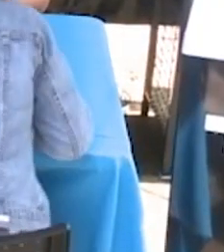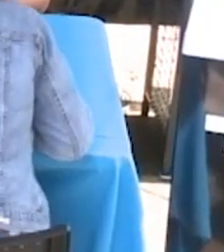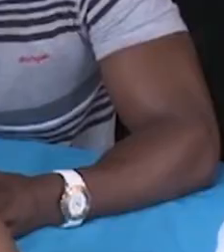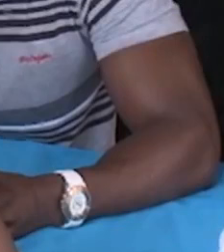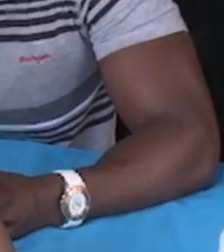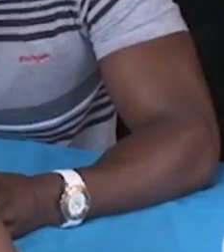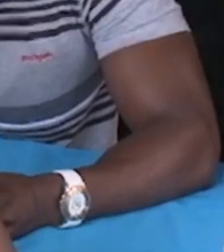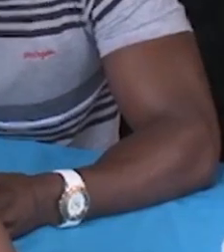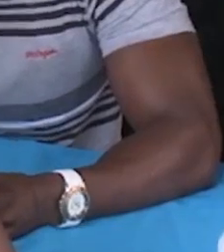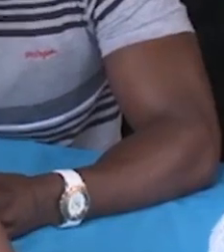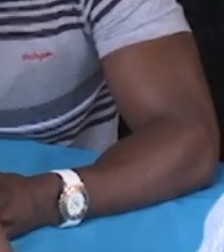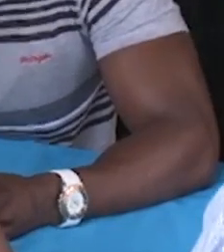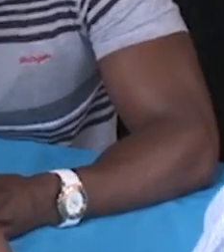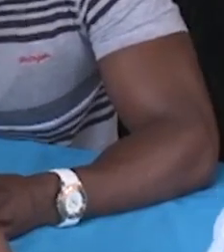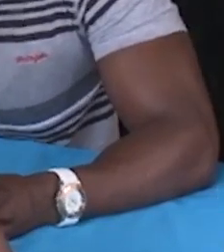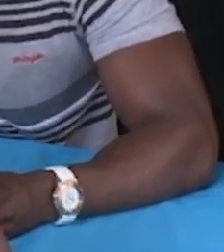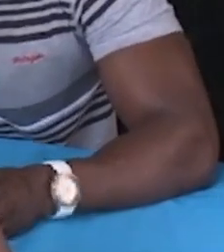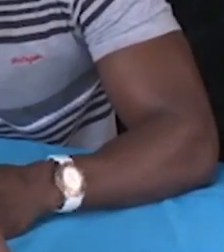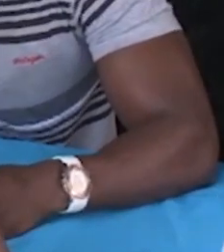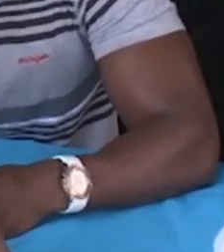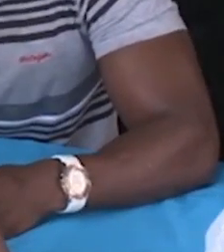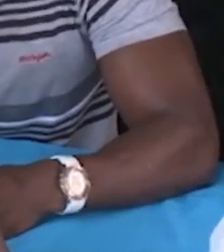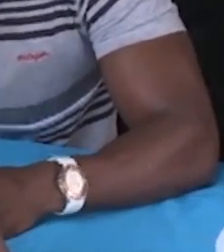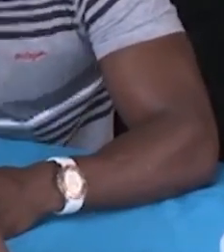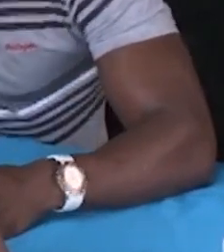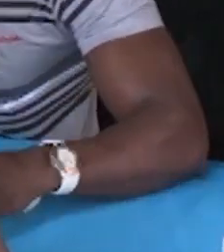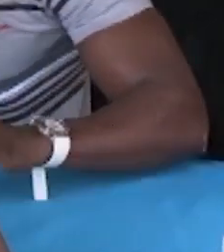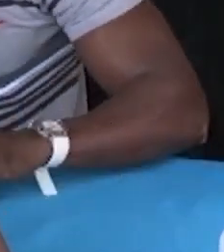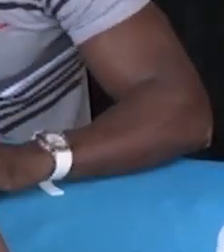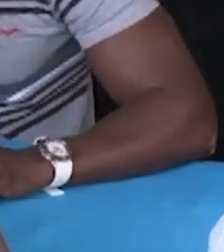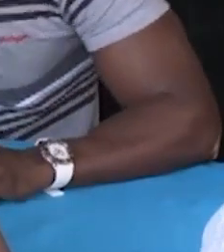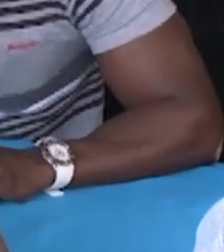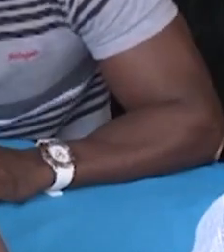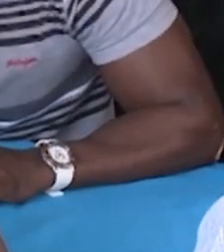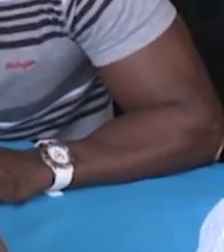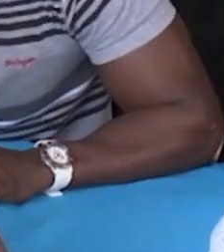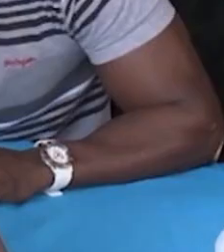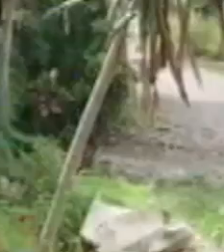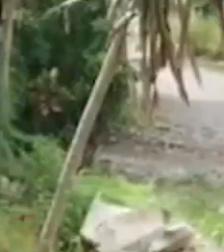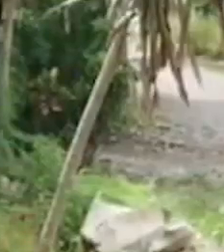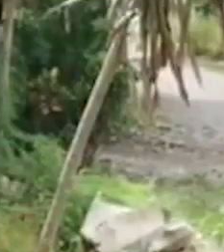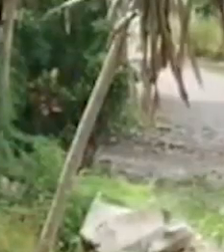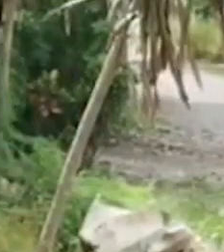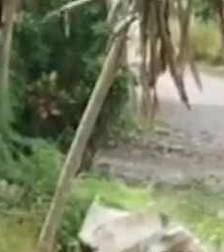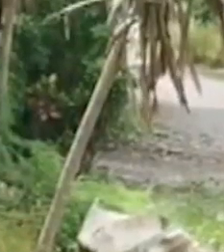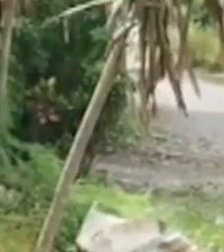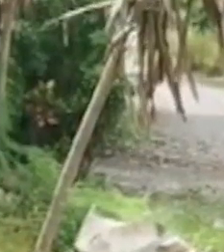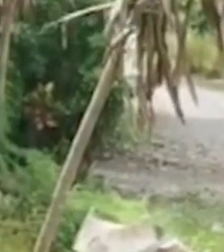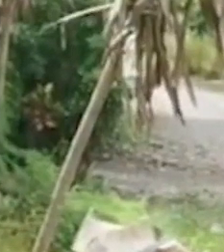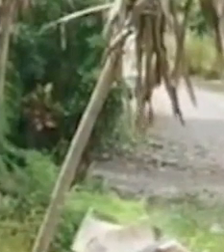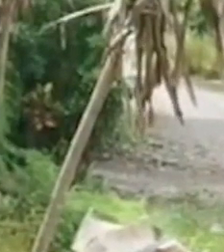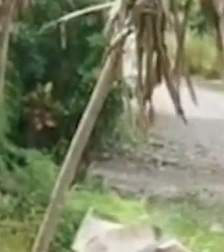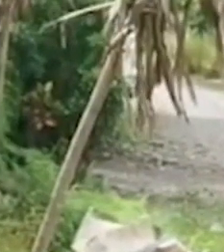Cada vez son más las personas en busca de trabajo y así lo revela la encuesta continua de empleo realizada por el INEC. Yuri Ruiz